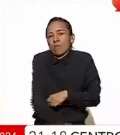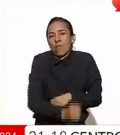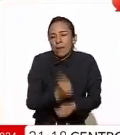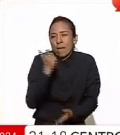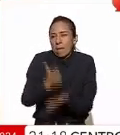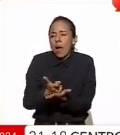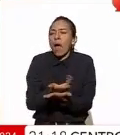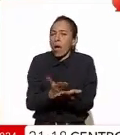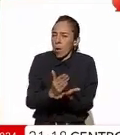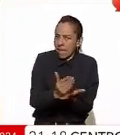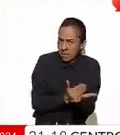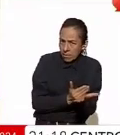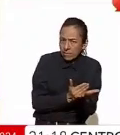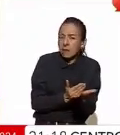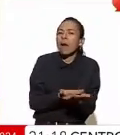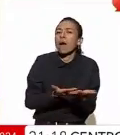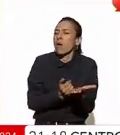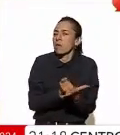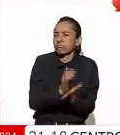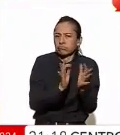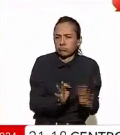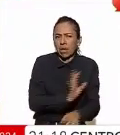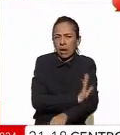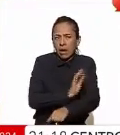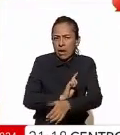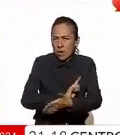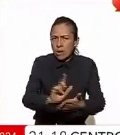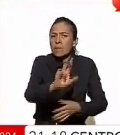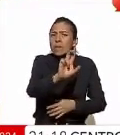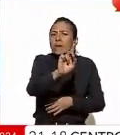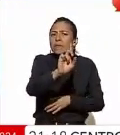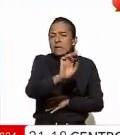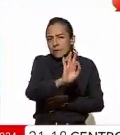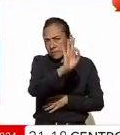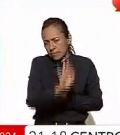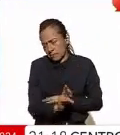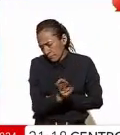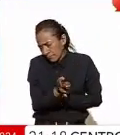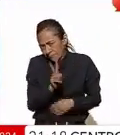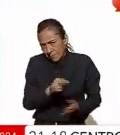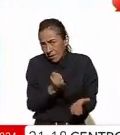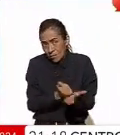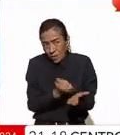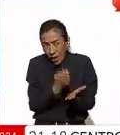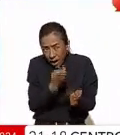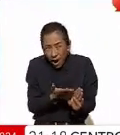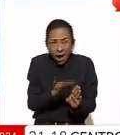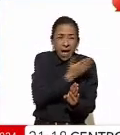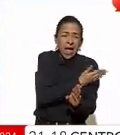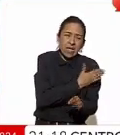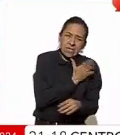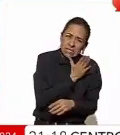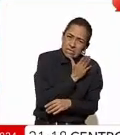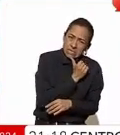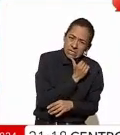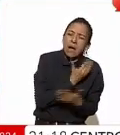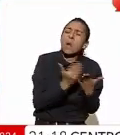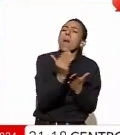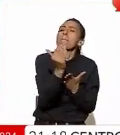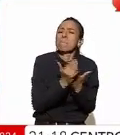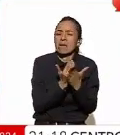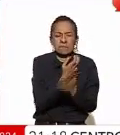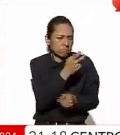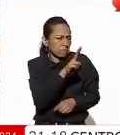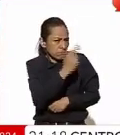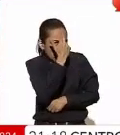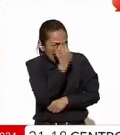se consolida en 30% de manera muy transparente, porque no era tan fácil llegar a ese resultado de los impuestos que pagaba Pemex anteriormente. Sí, durante mucho tiempo